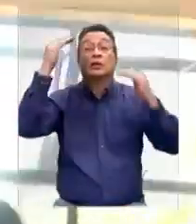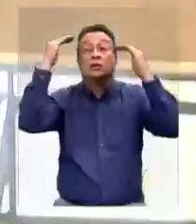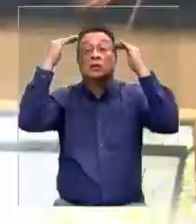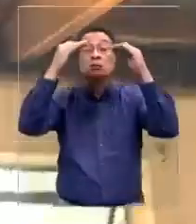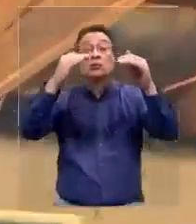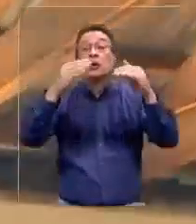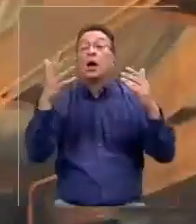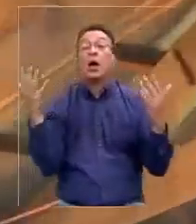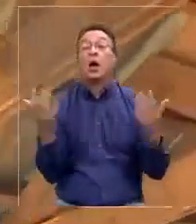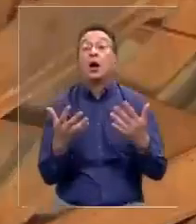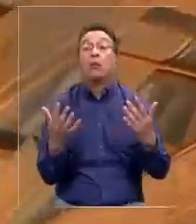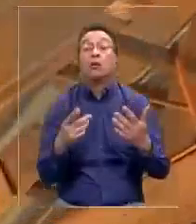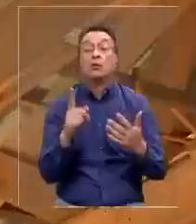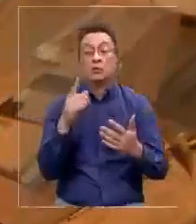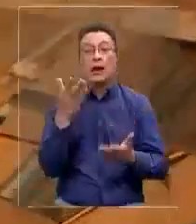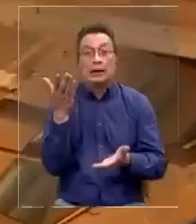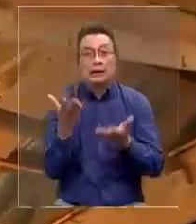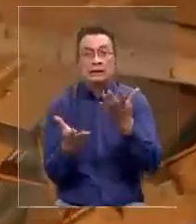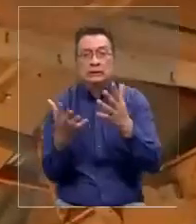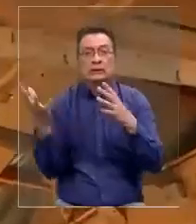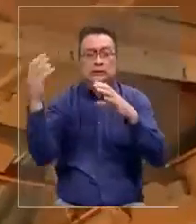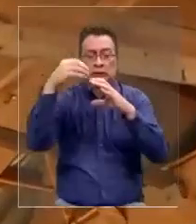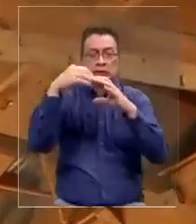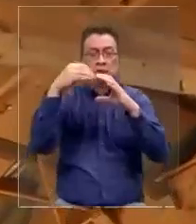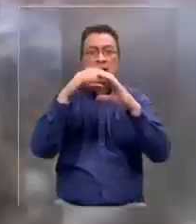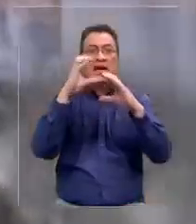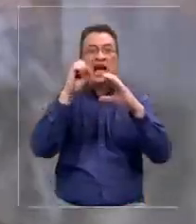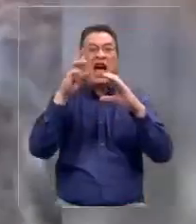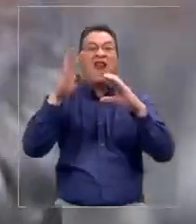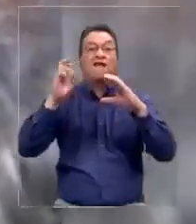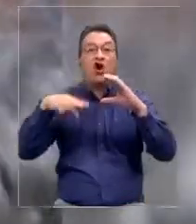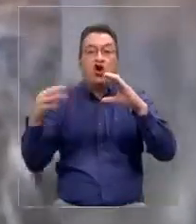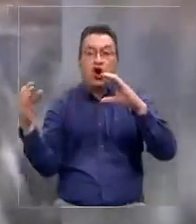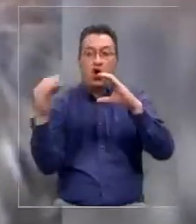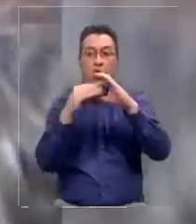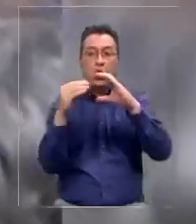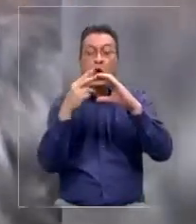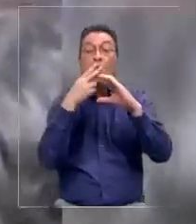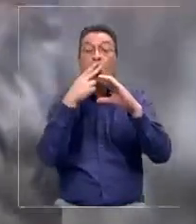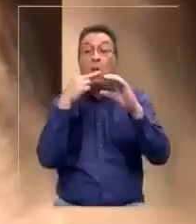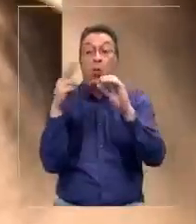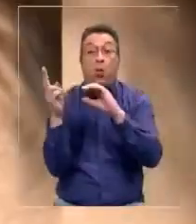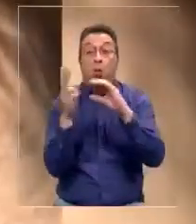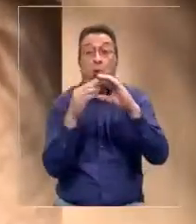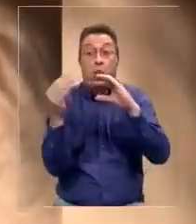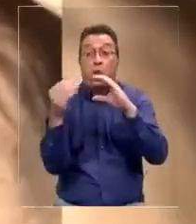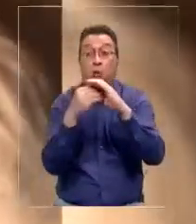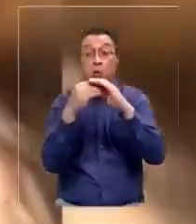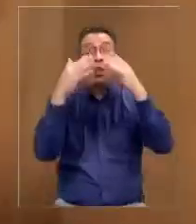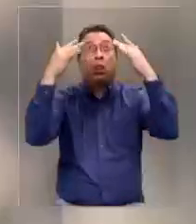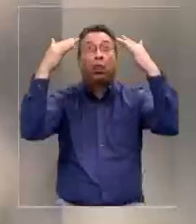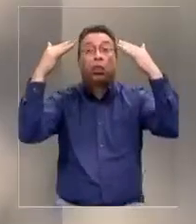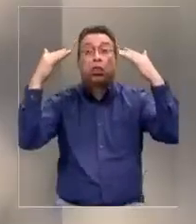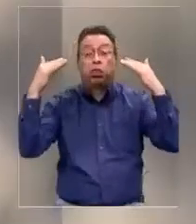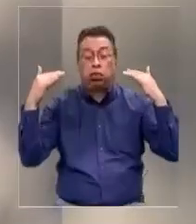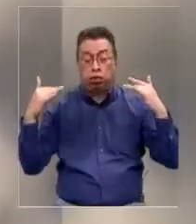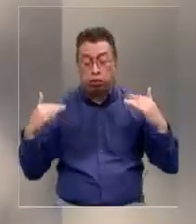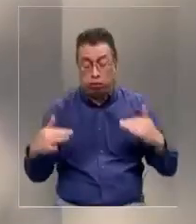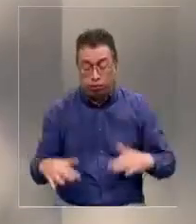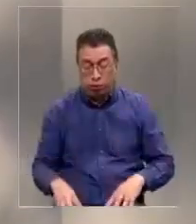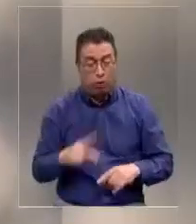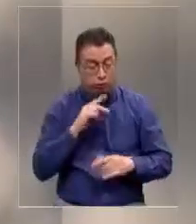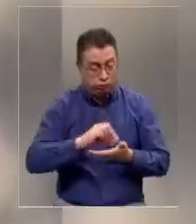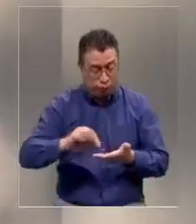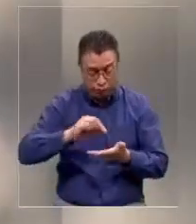había kilos y kilos de carbón en el entretecho. Entonces había viento y quedaban todos llenos de carbón. Las mesas llenas de